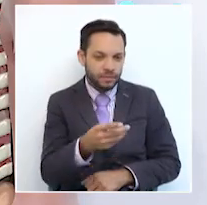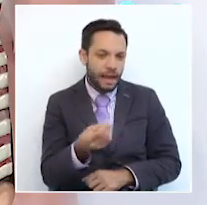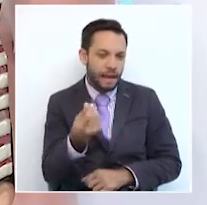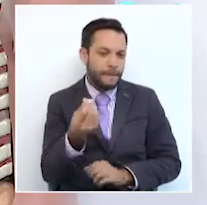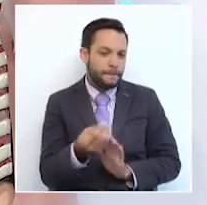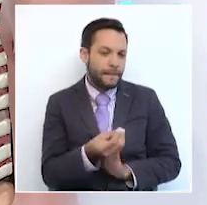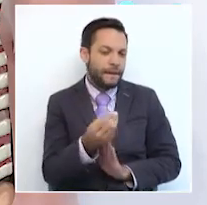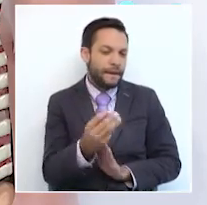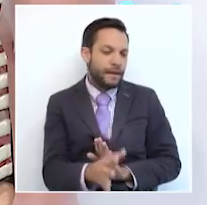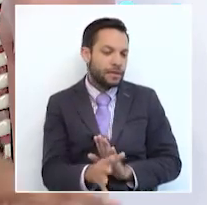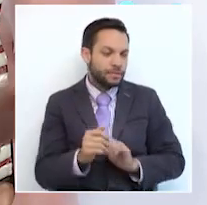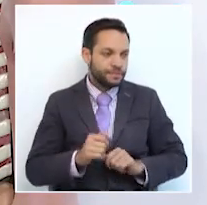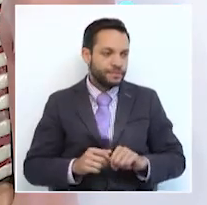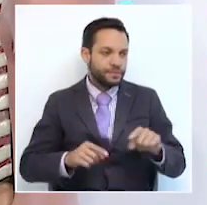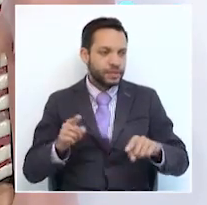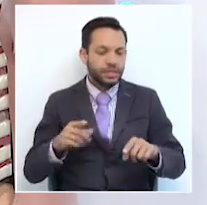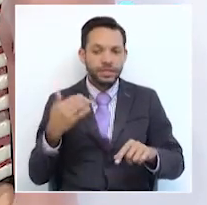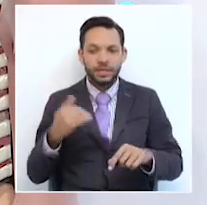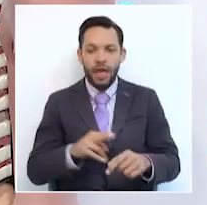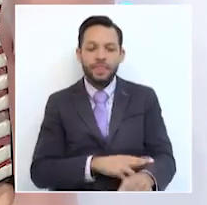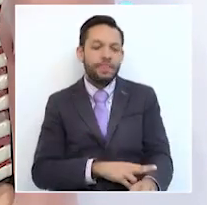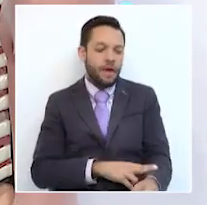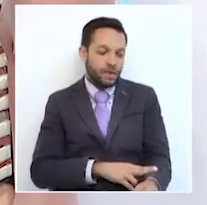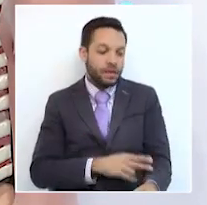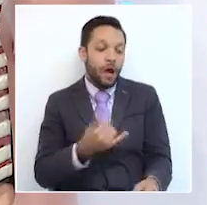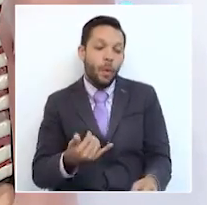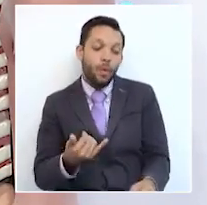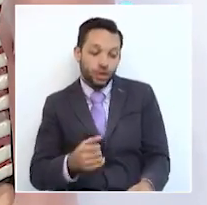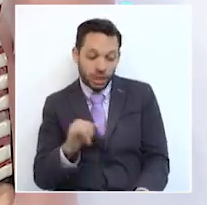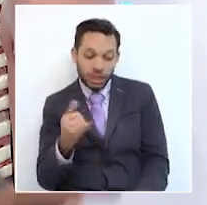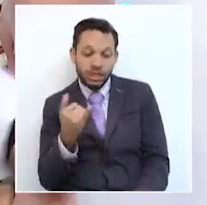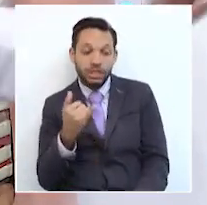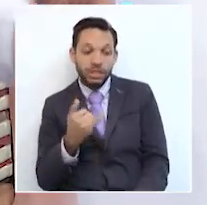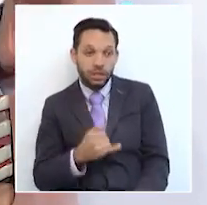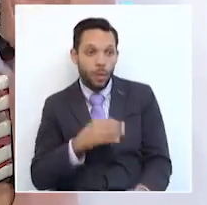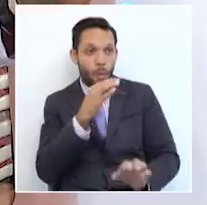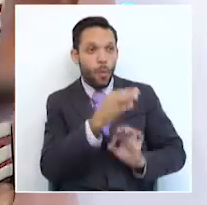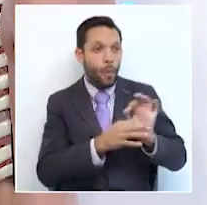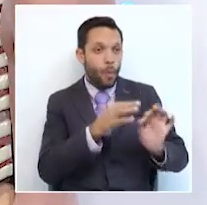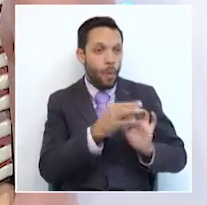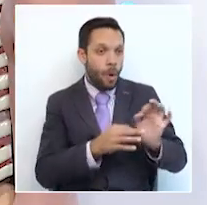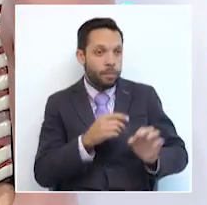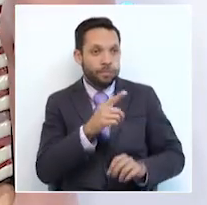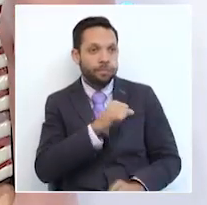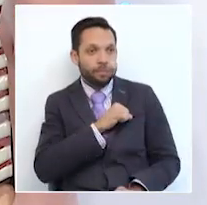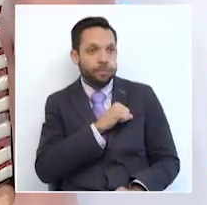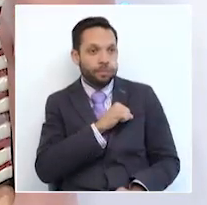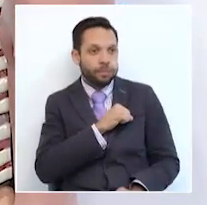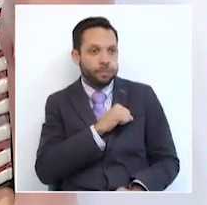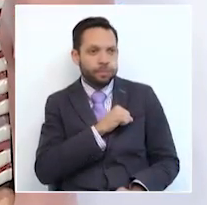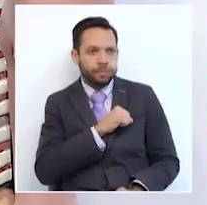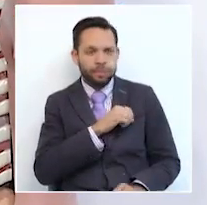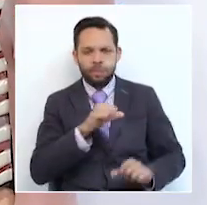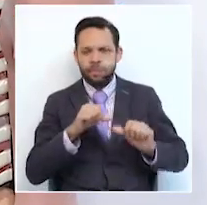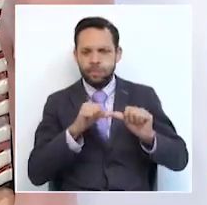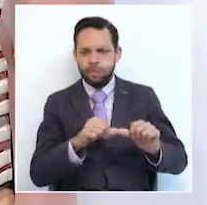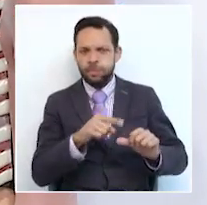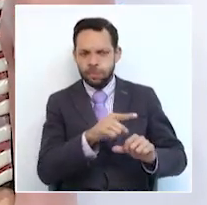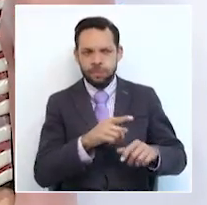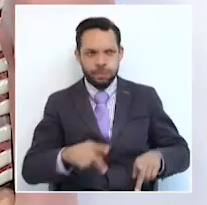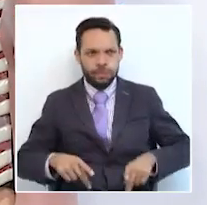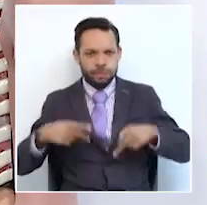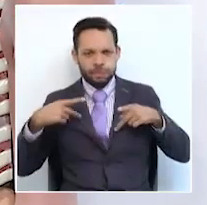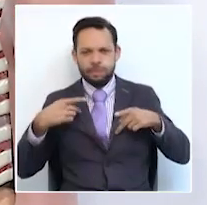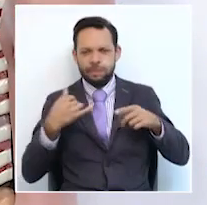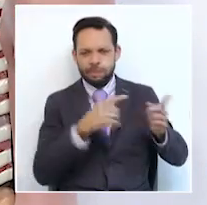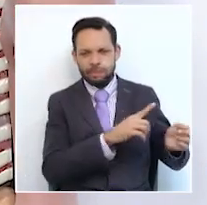la mayoría de la gente como ya tengo diabetes ahora sí vamos a cuidar como ya me dio el infarto recibo a cambiar mi estilo de vida como soy